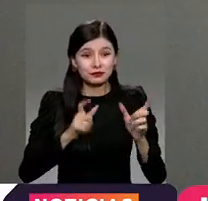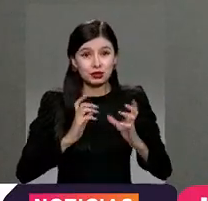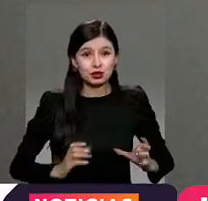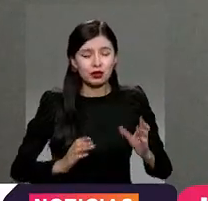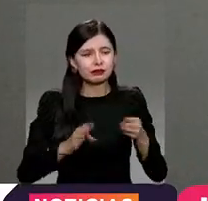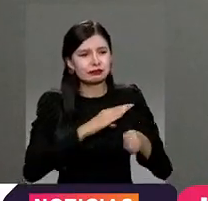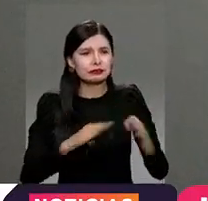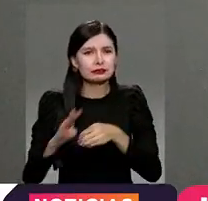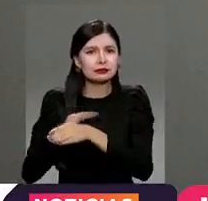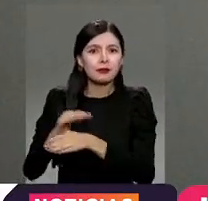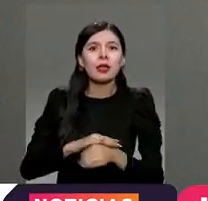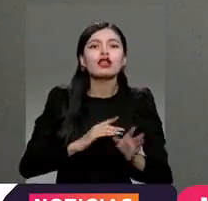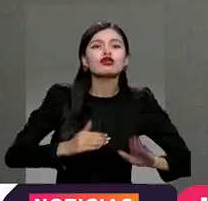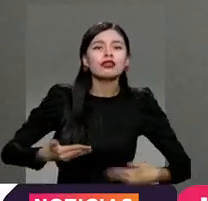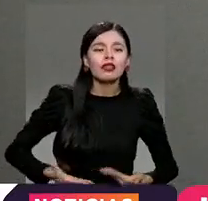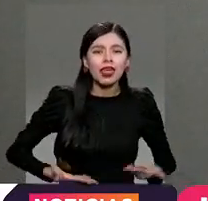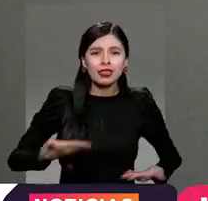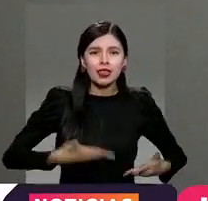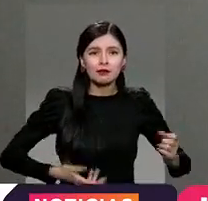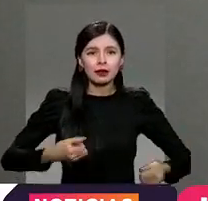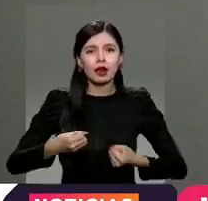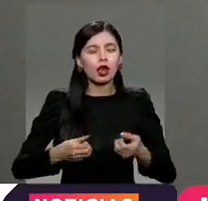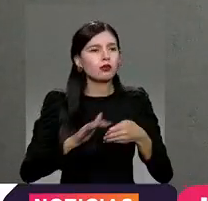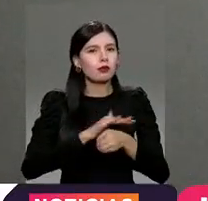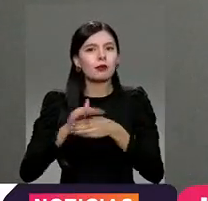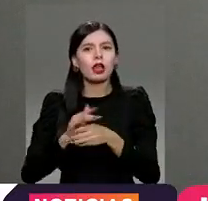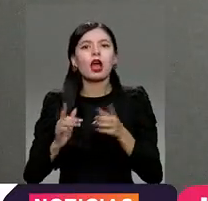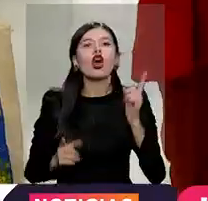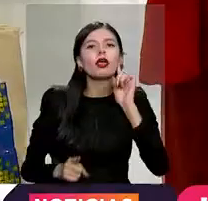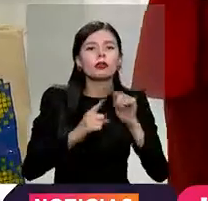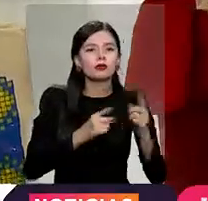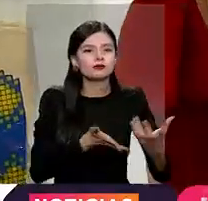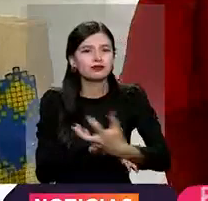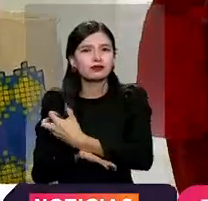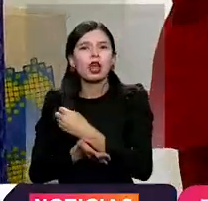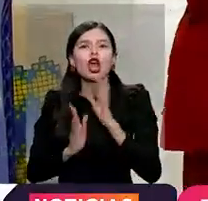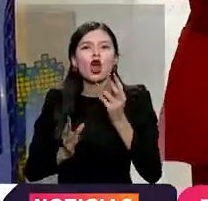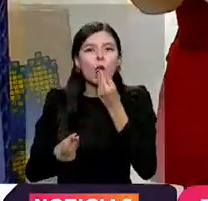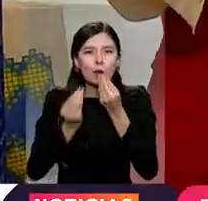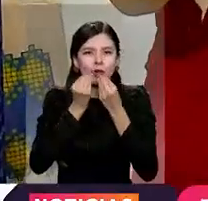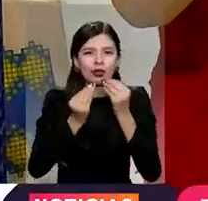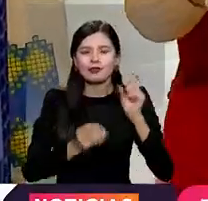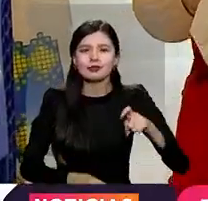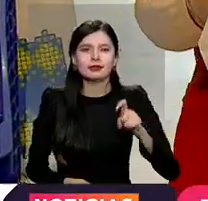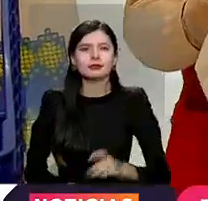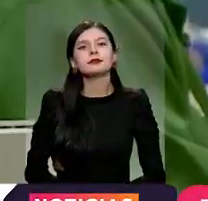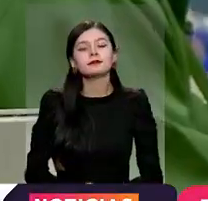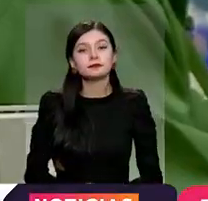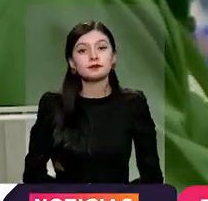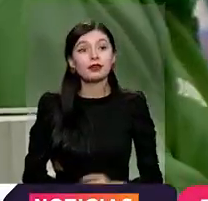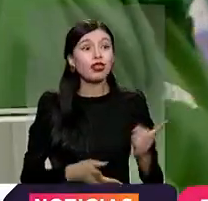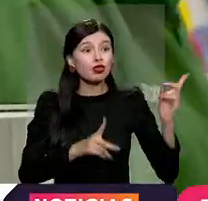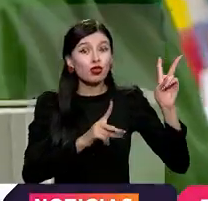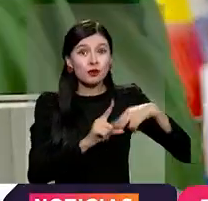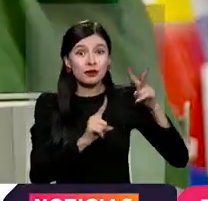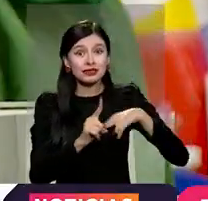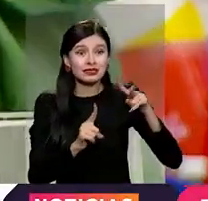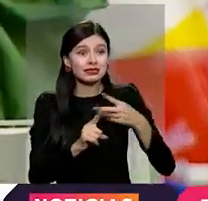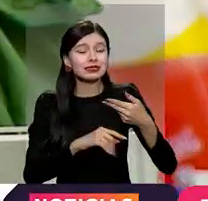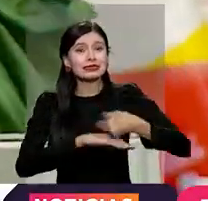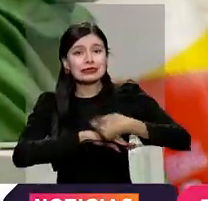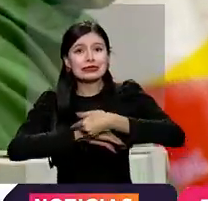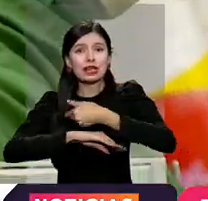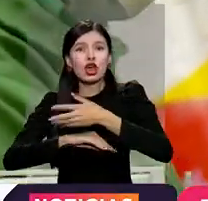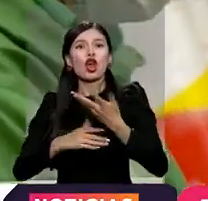supermercado justo para abastecerse de estos alimentos tan necesarios. Se evidencia que en los últimos dos meses la demanda de alimentos no perecederos